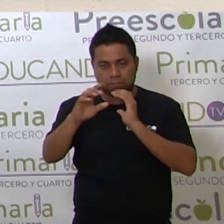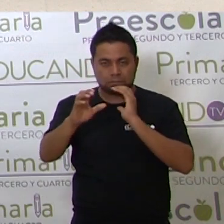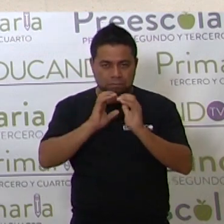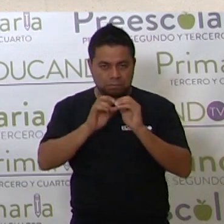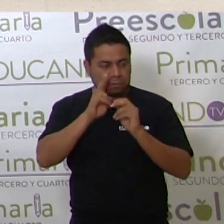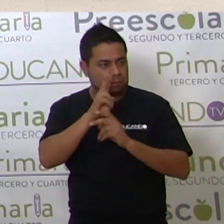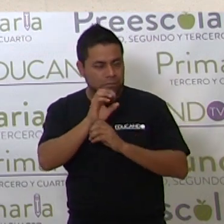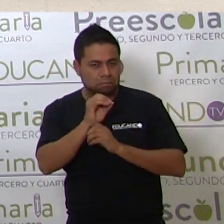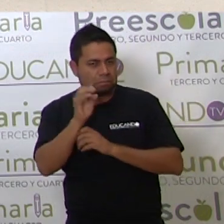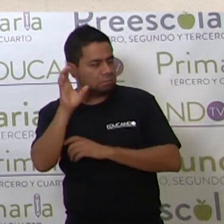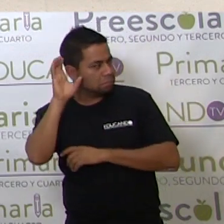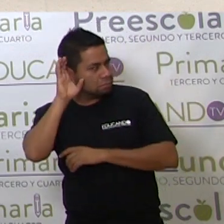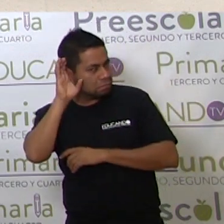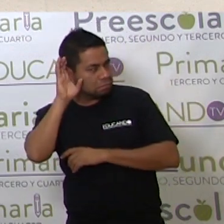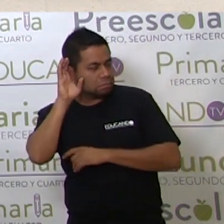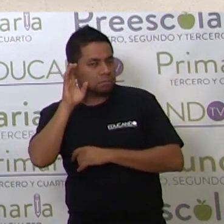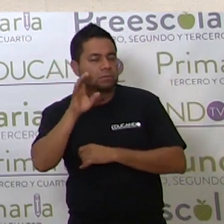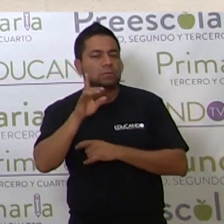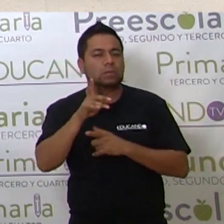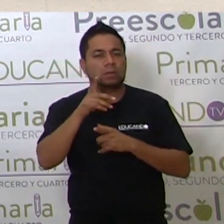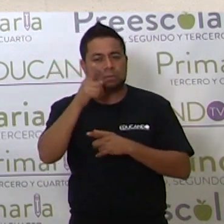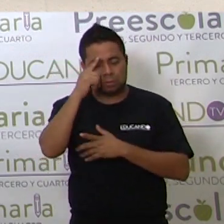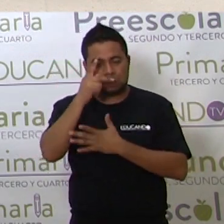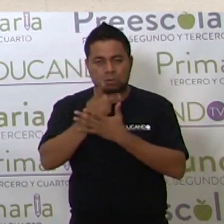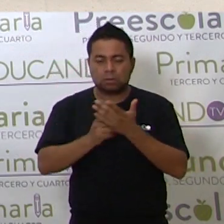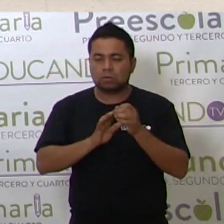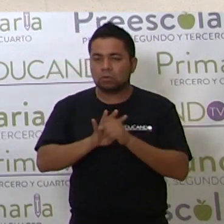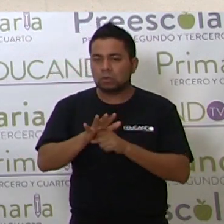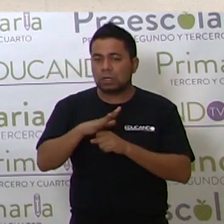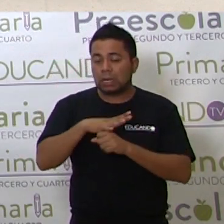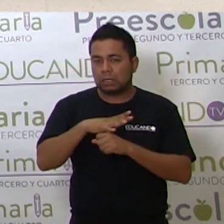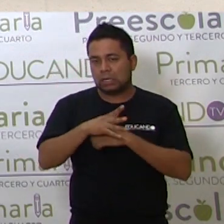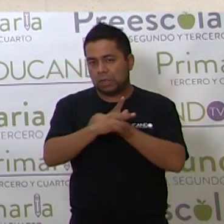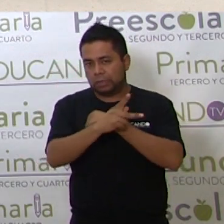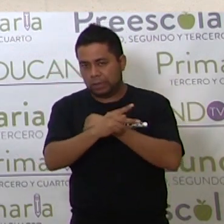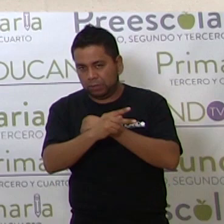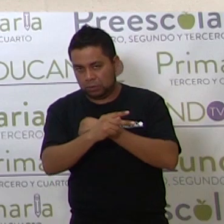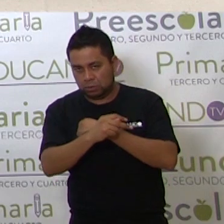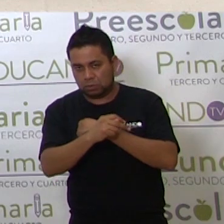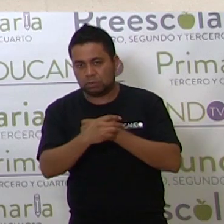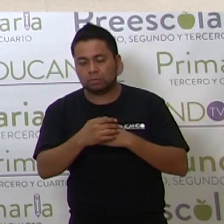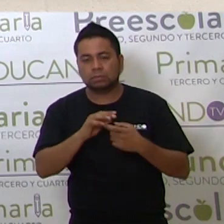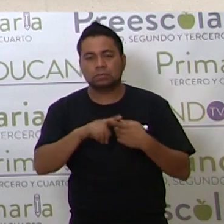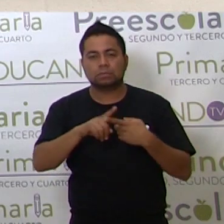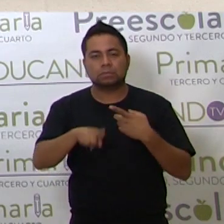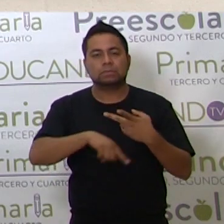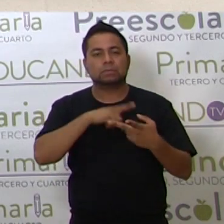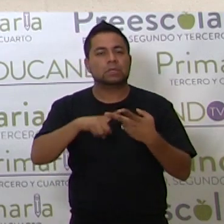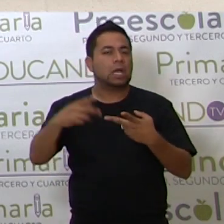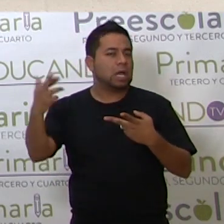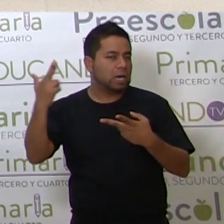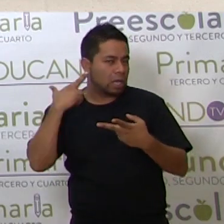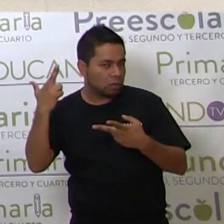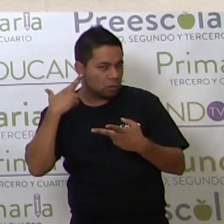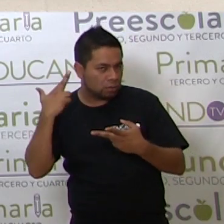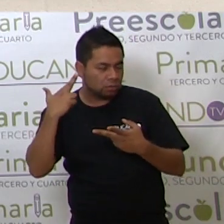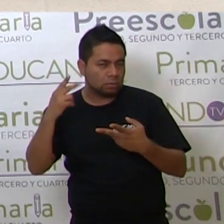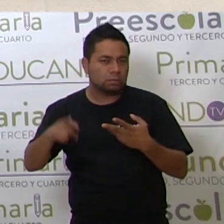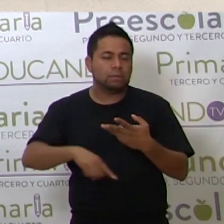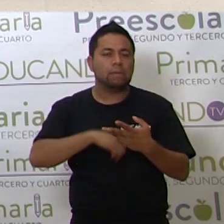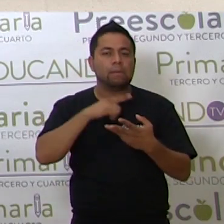ver o escuchar tus programas favoritos son la televisión la radio